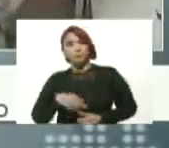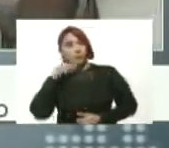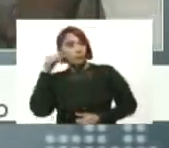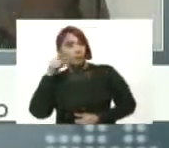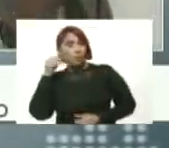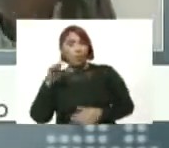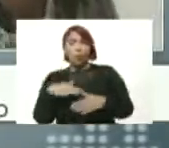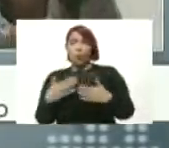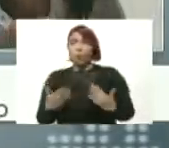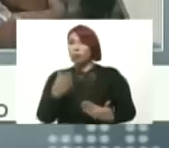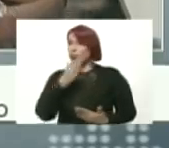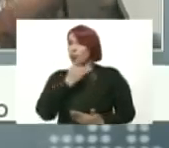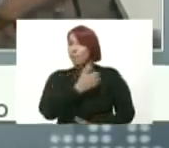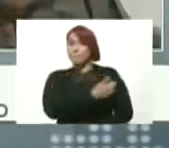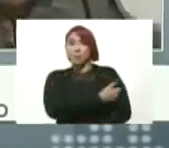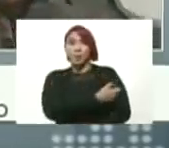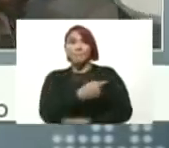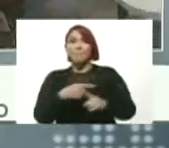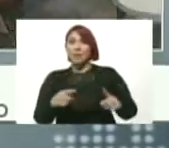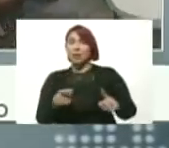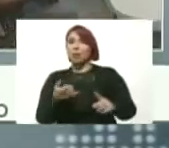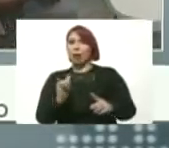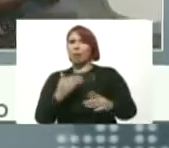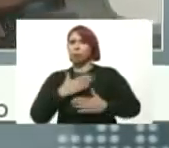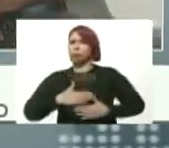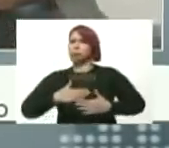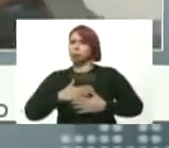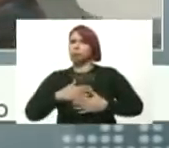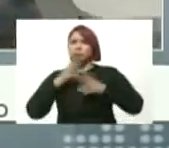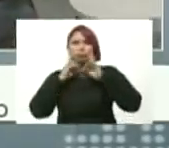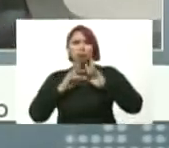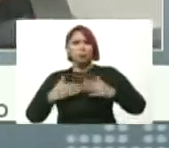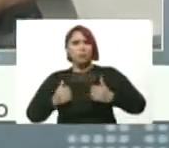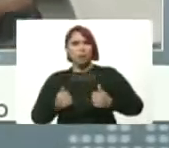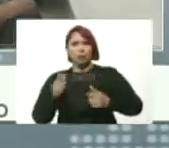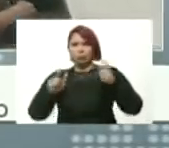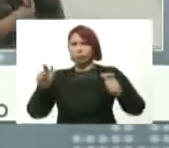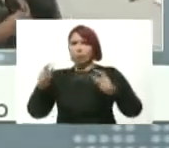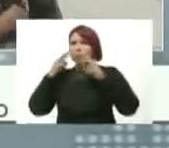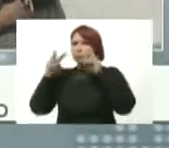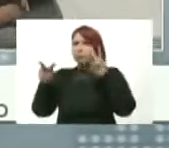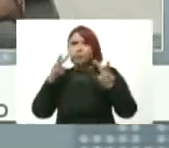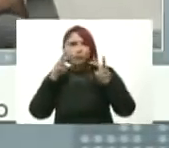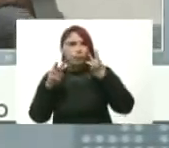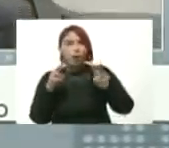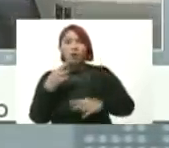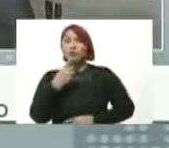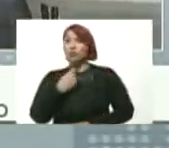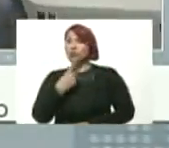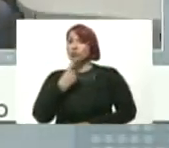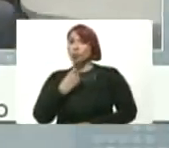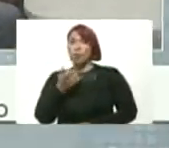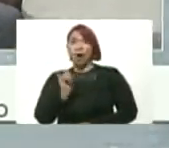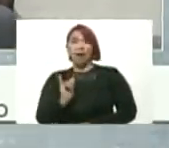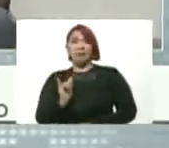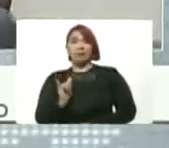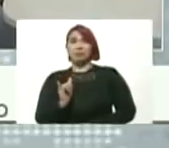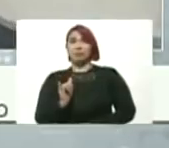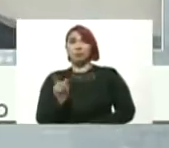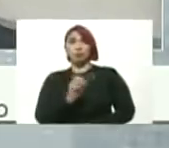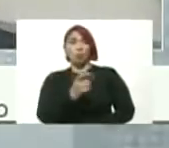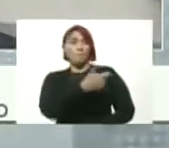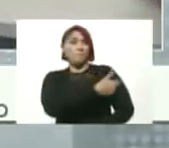cuando no esté vacunado pero esté sano y la gente mosca y el rojo cuando usted esté no